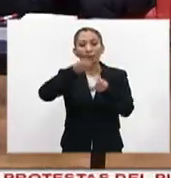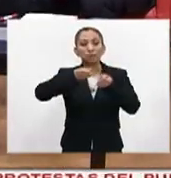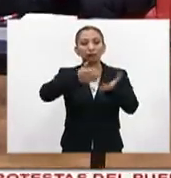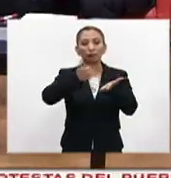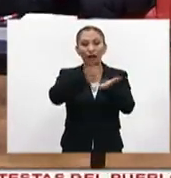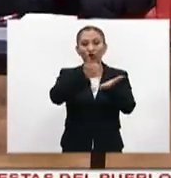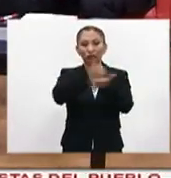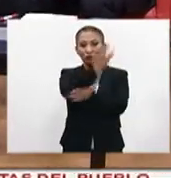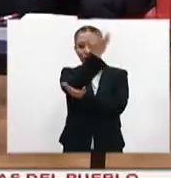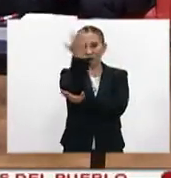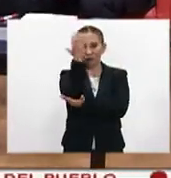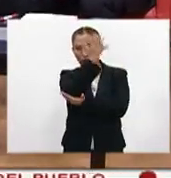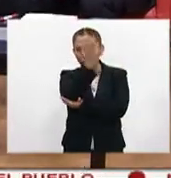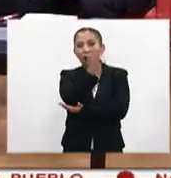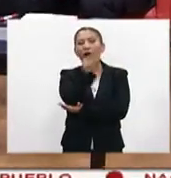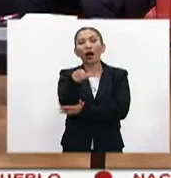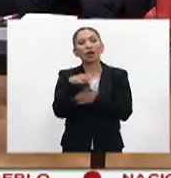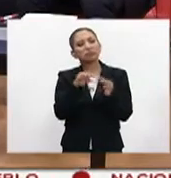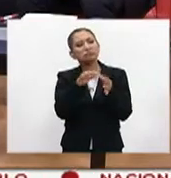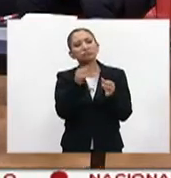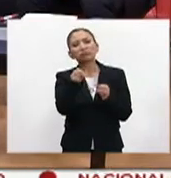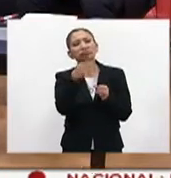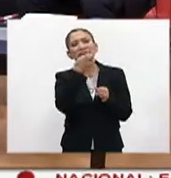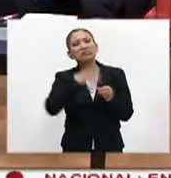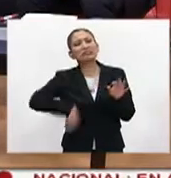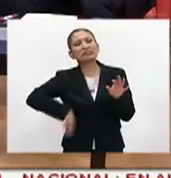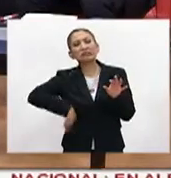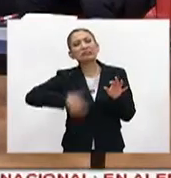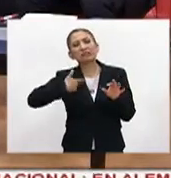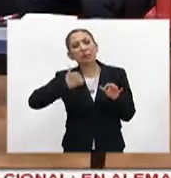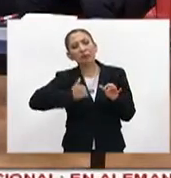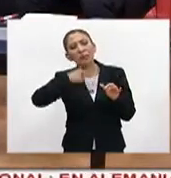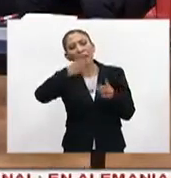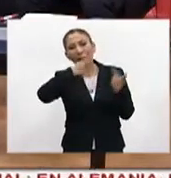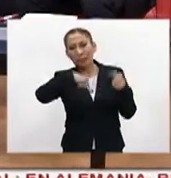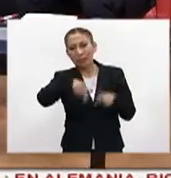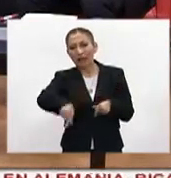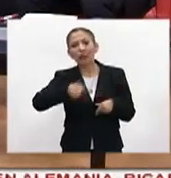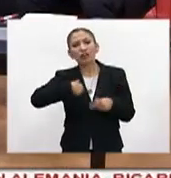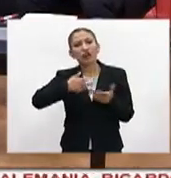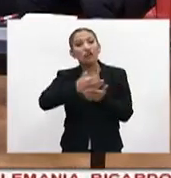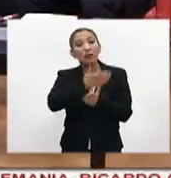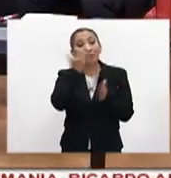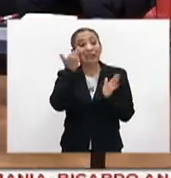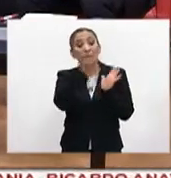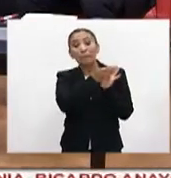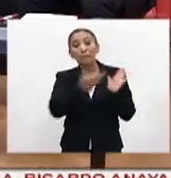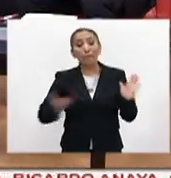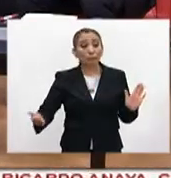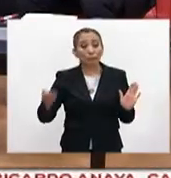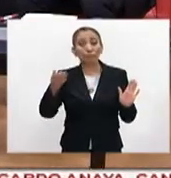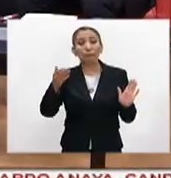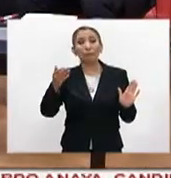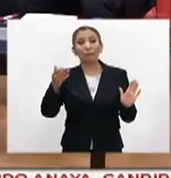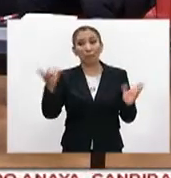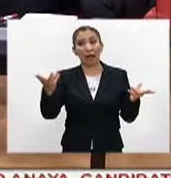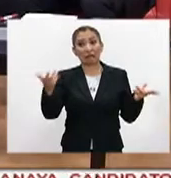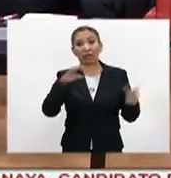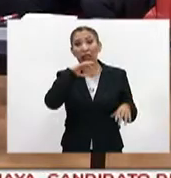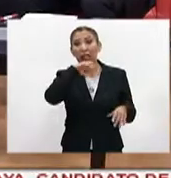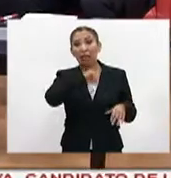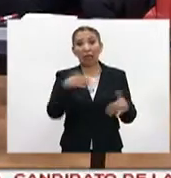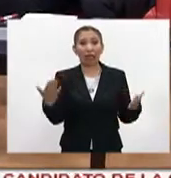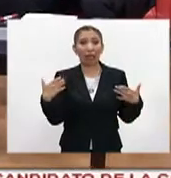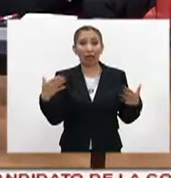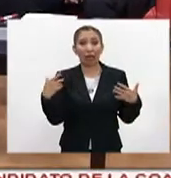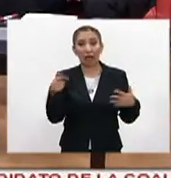Forestal, del que nos dará más detalles. Pero le preguntaba a usted, ingeniero, aprovechando su presencia aquí, estamos en plena temporada de